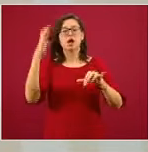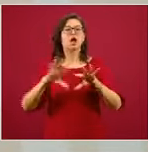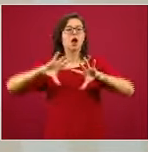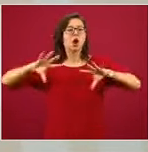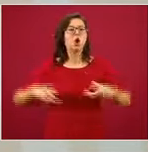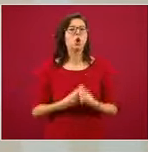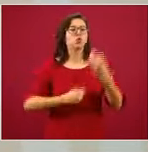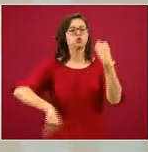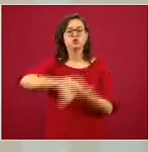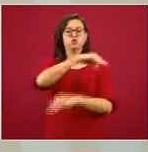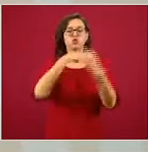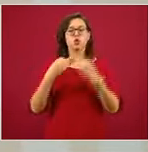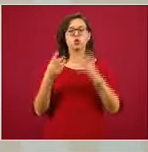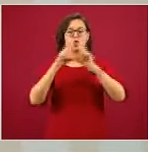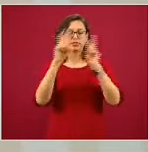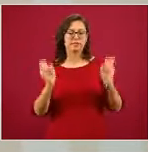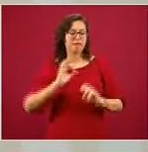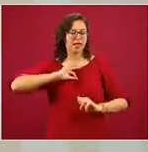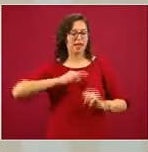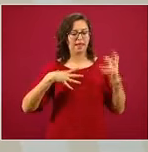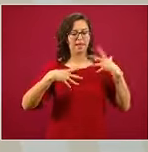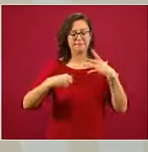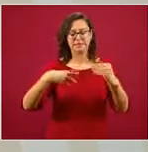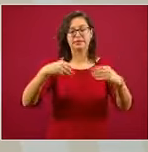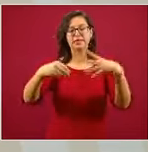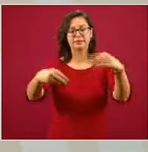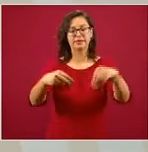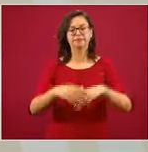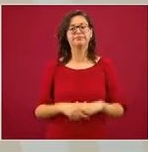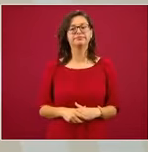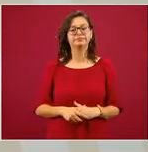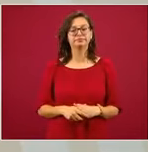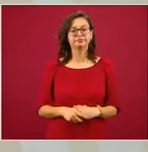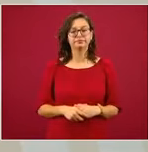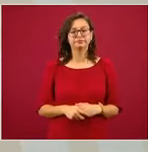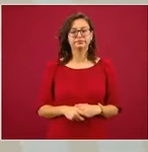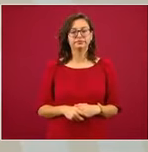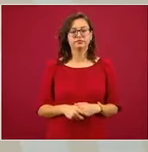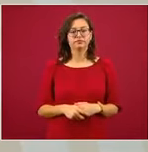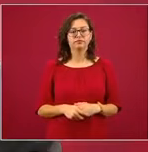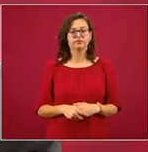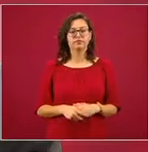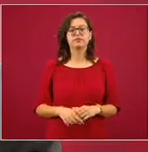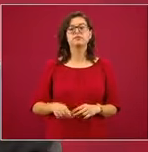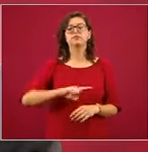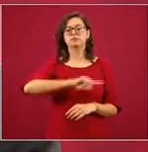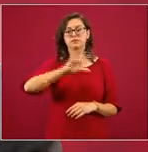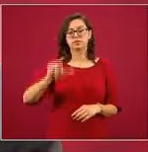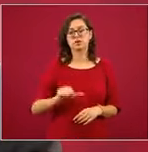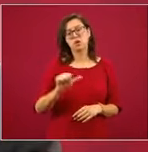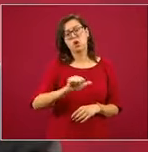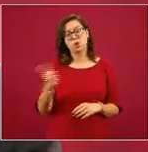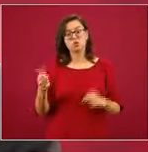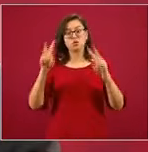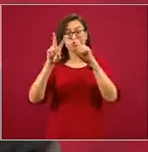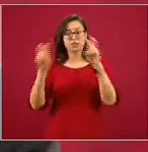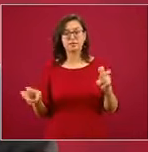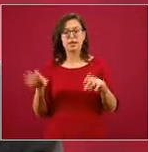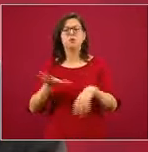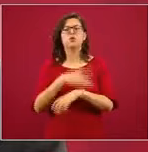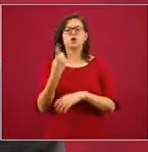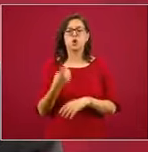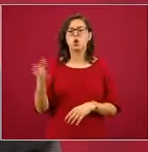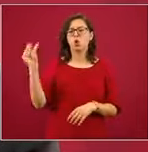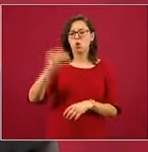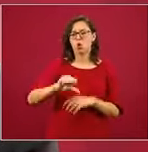la epidemia. Y enseguida tendremos un elemento temático. Hoy es el Día Mundial, hoy